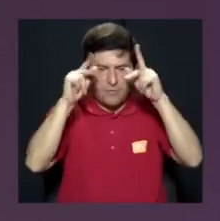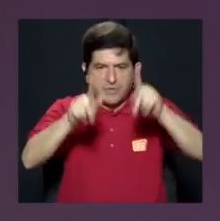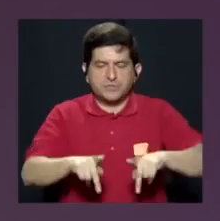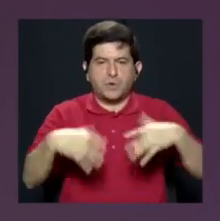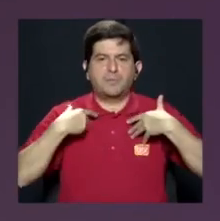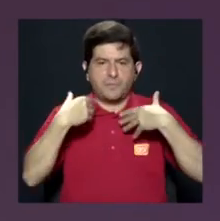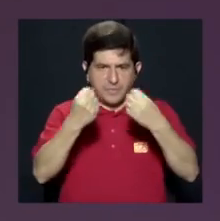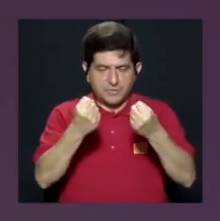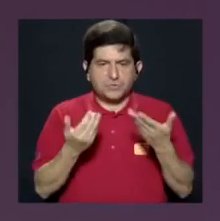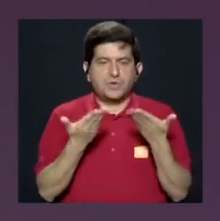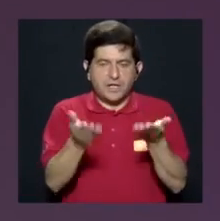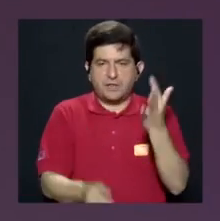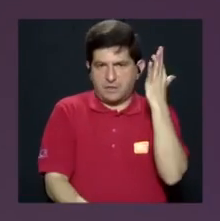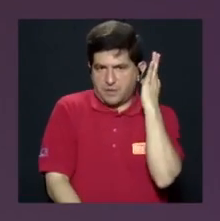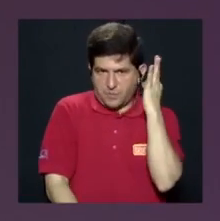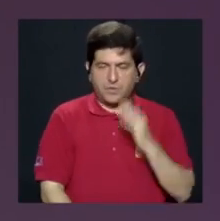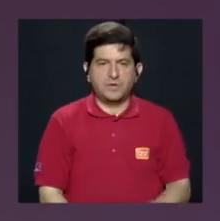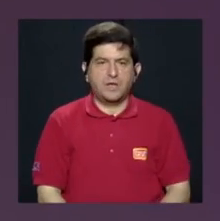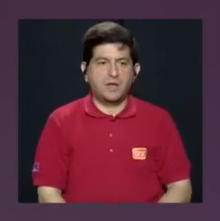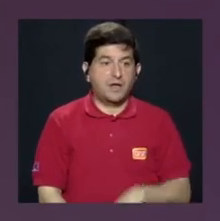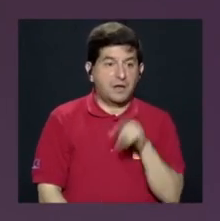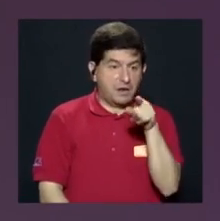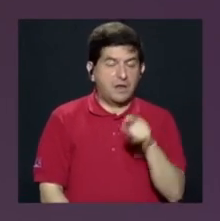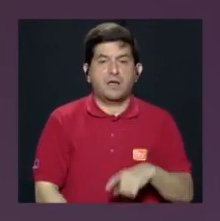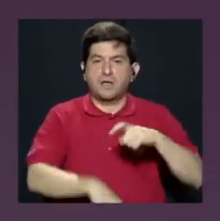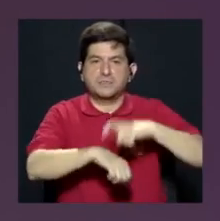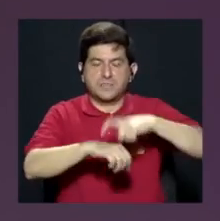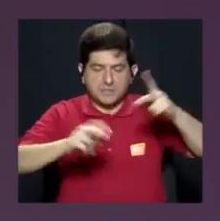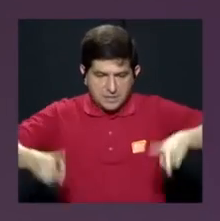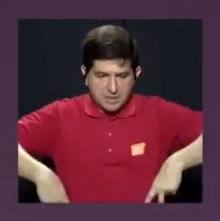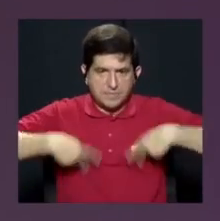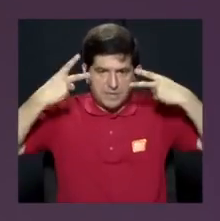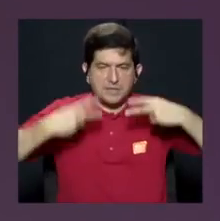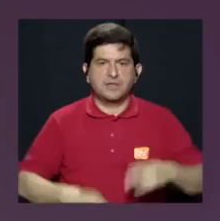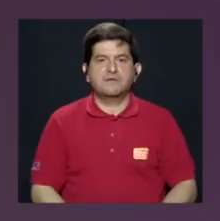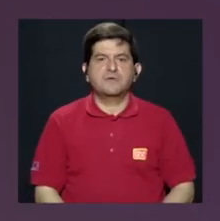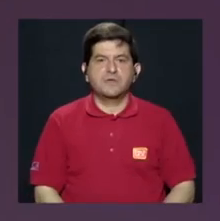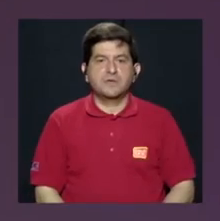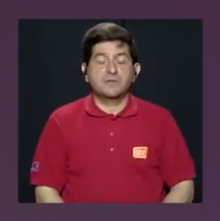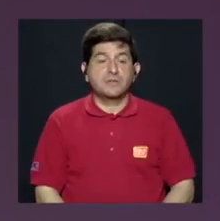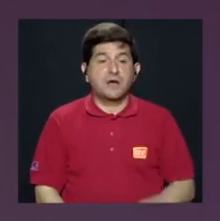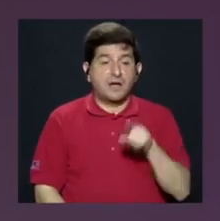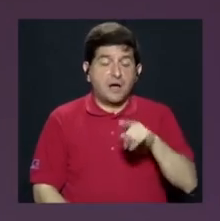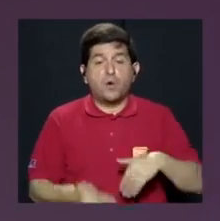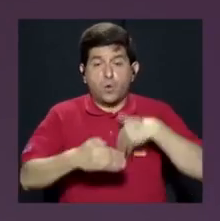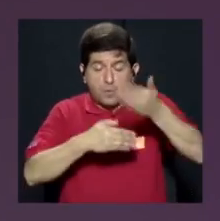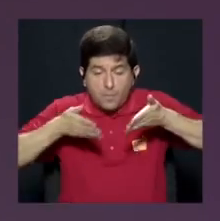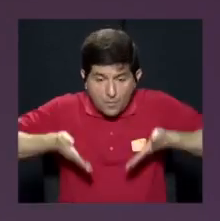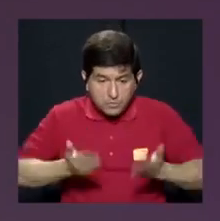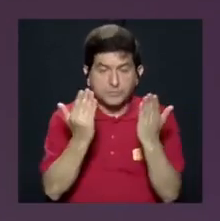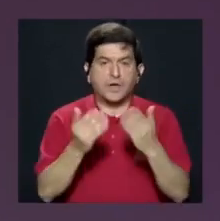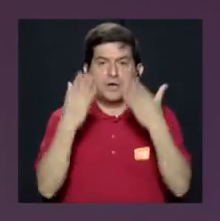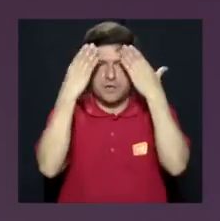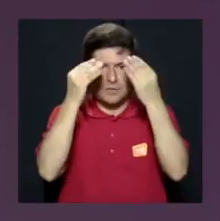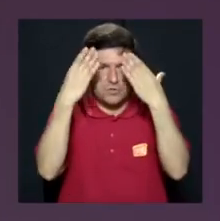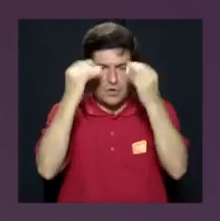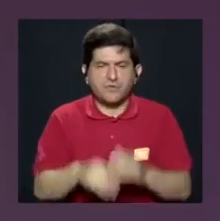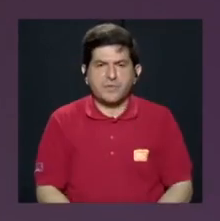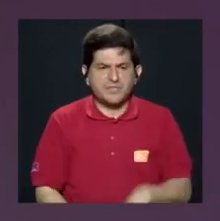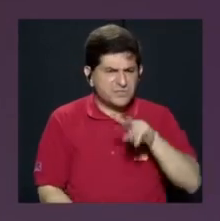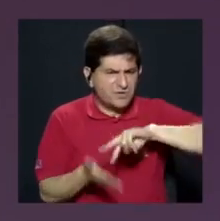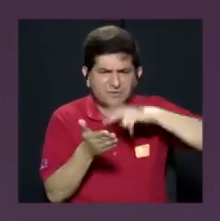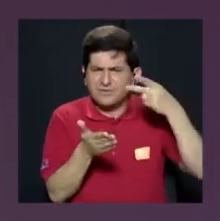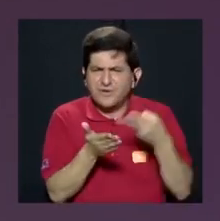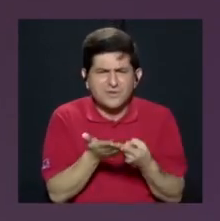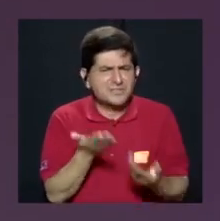salud le brinda a las mujeres en esta fase de la vida, del embarazo, el parto, el posparto, es una información que no está traducida en términos